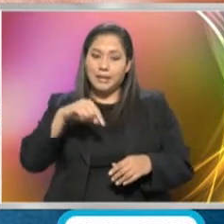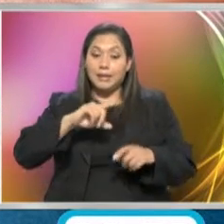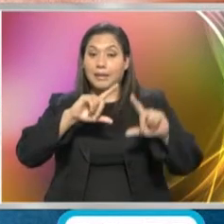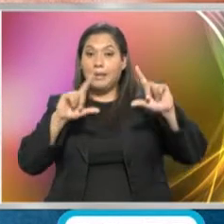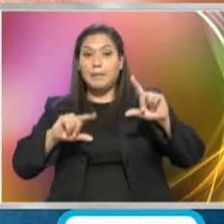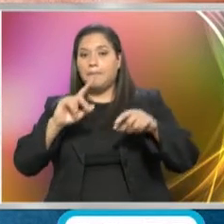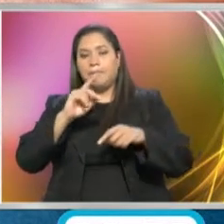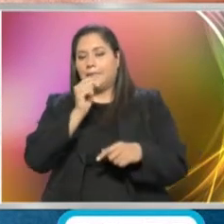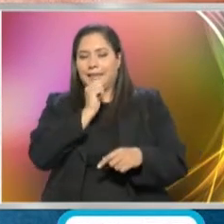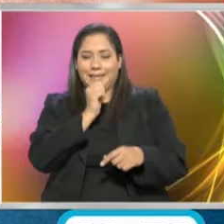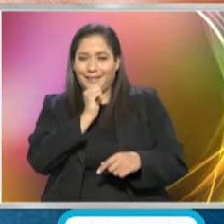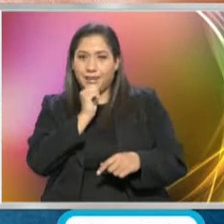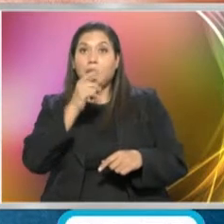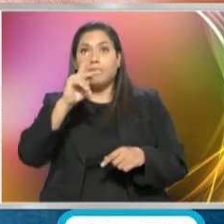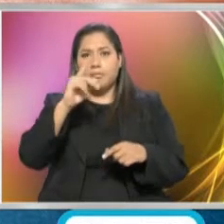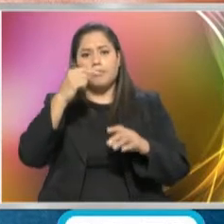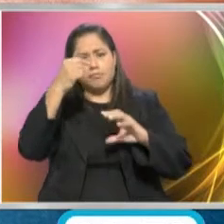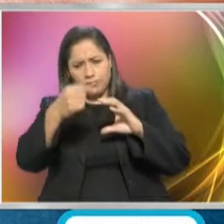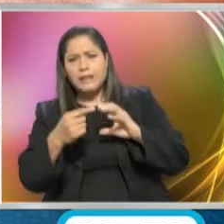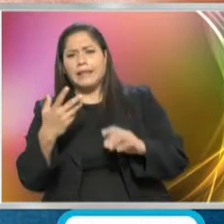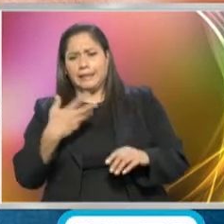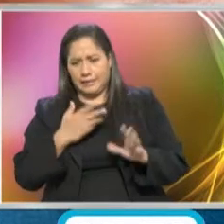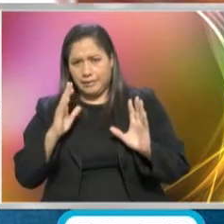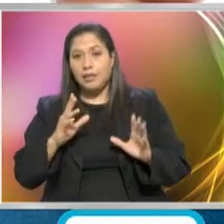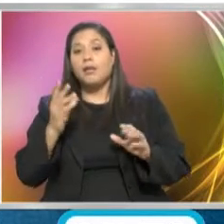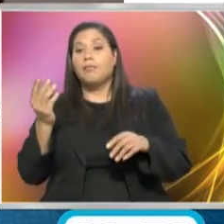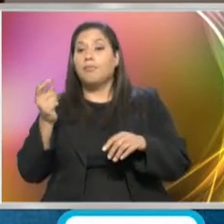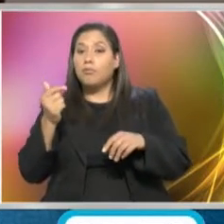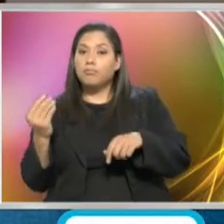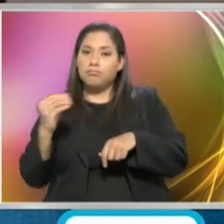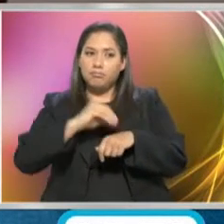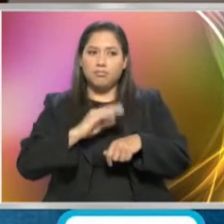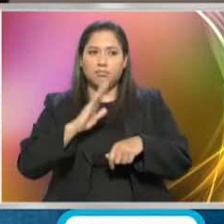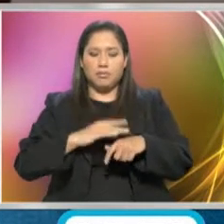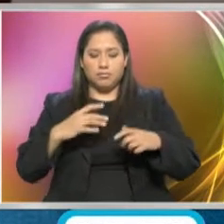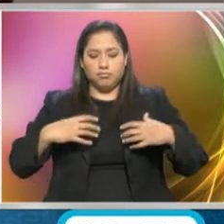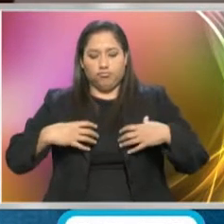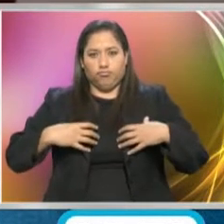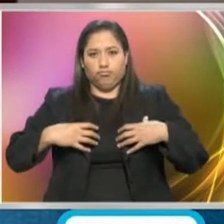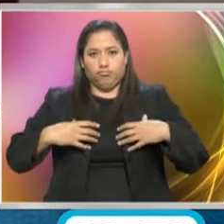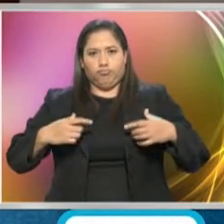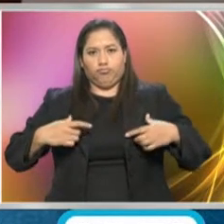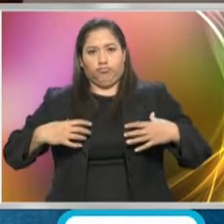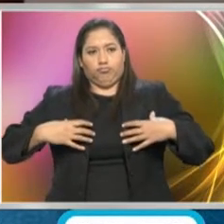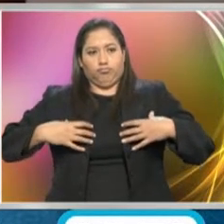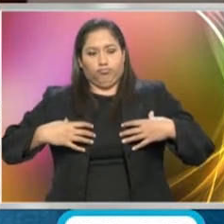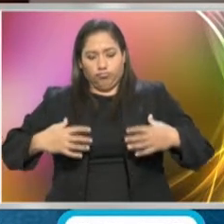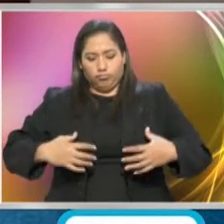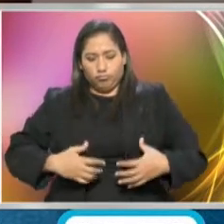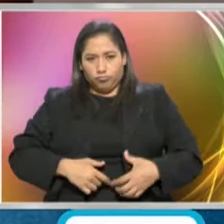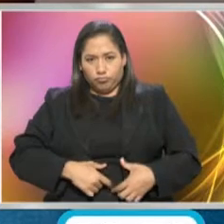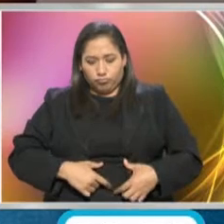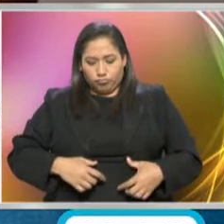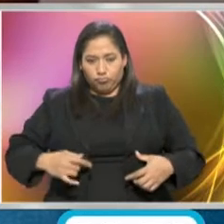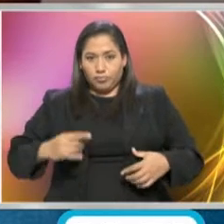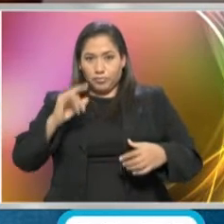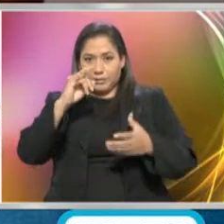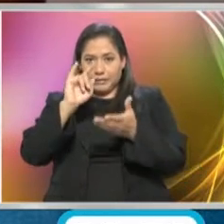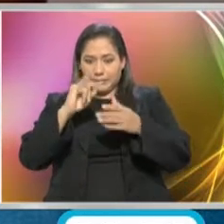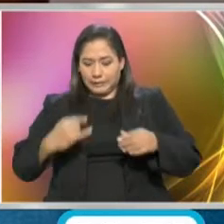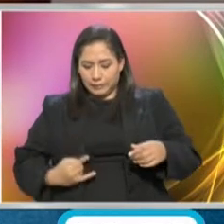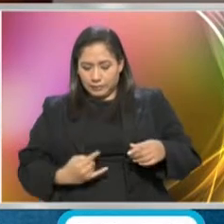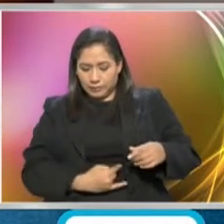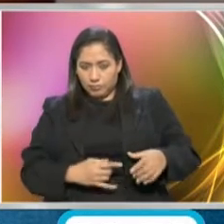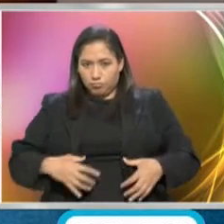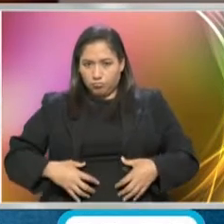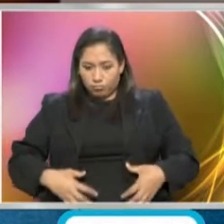país todavía pero no ya se empieza a hacer cada vez más frecuente. Implantes de pectorales, implantes de bíceps, implantes de pantorrillas